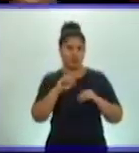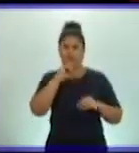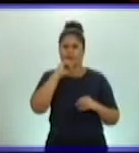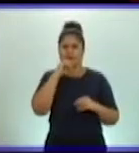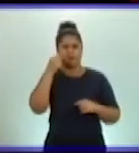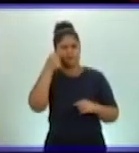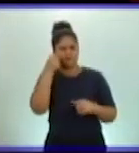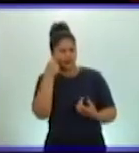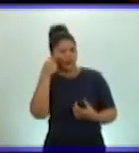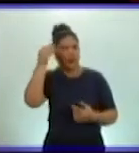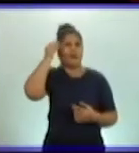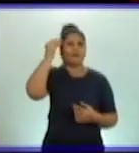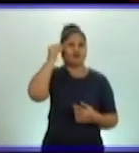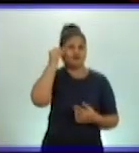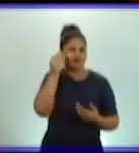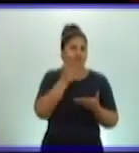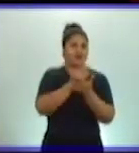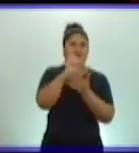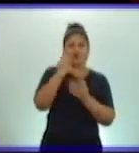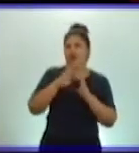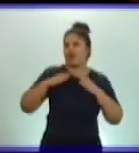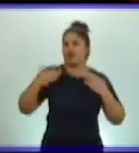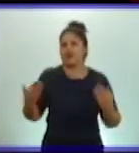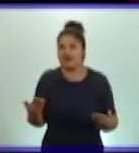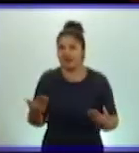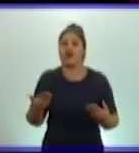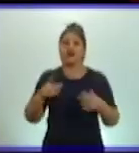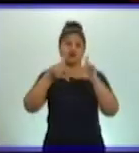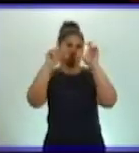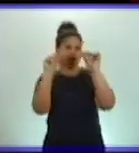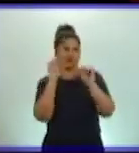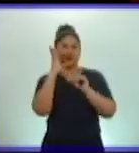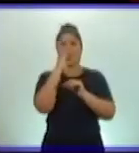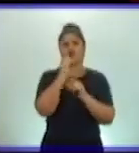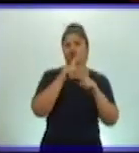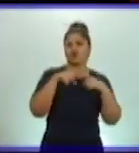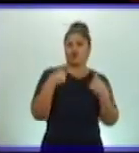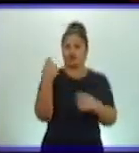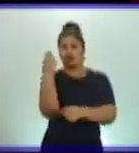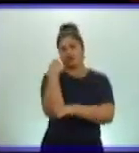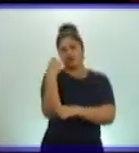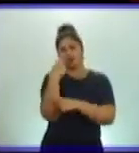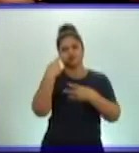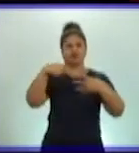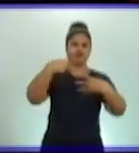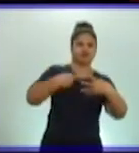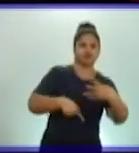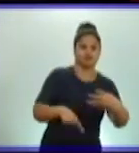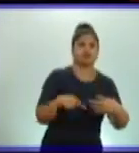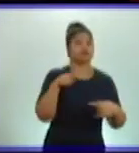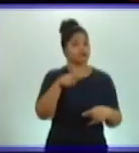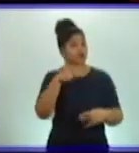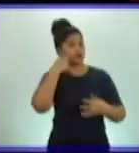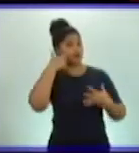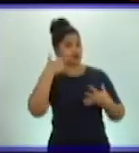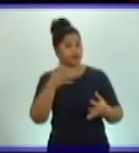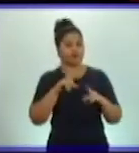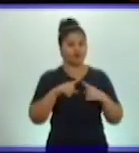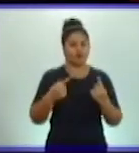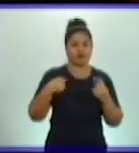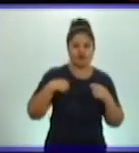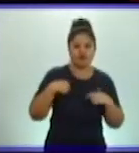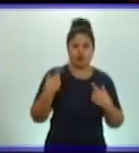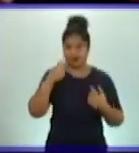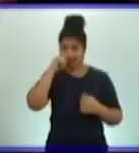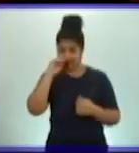así, ya está saliendo del marco del aula, ya está saliendo de esa comprensión porque lo voy a empezar a socializar. Y entonces es el